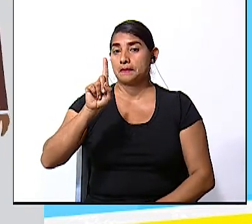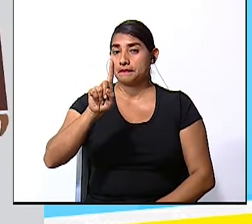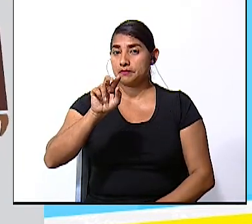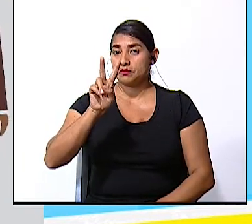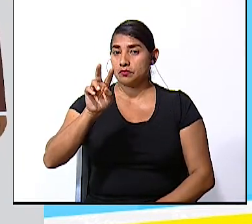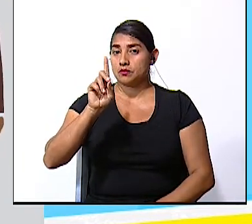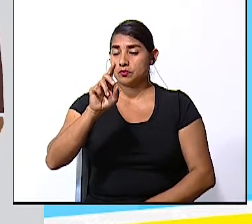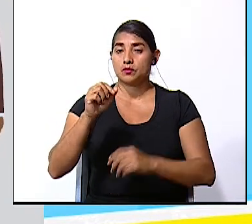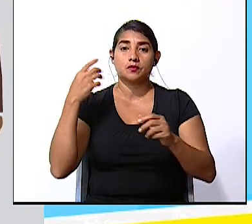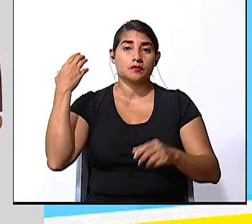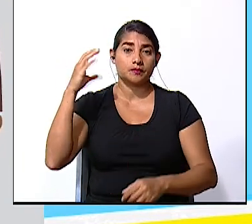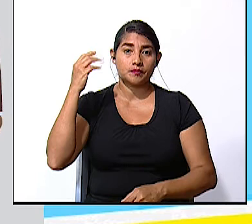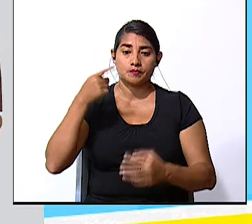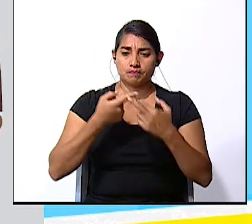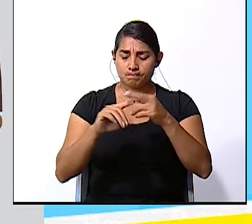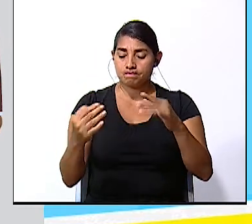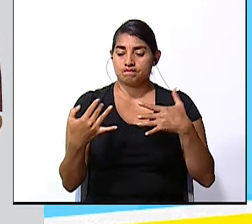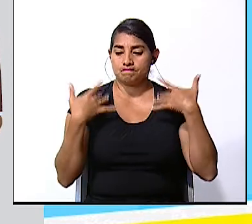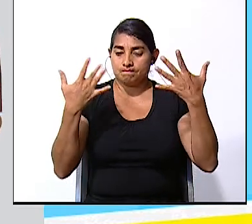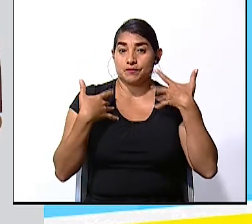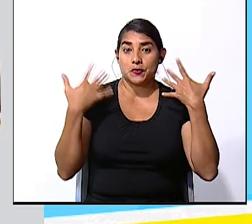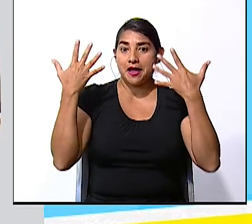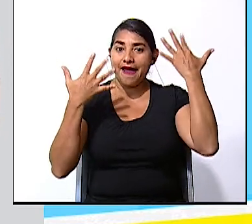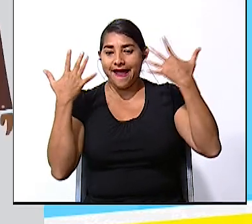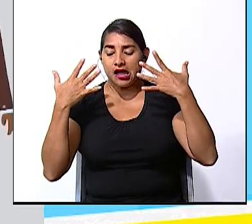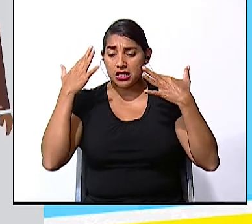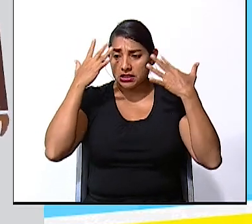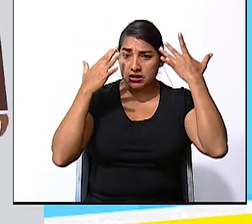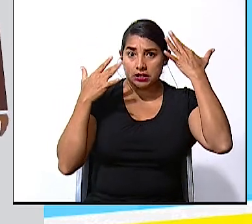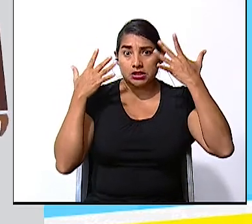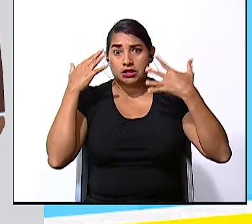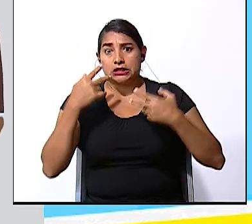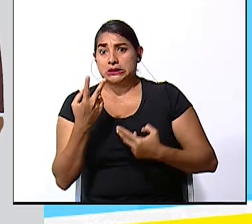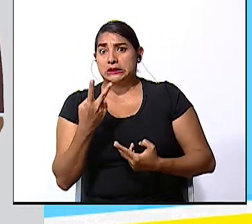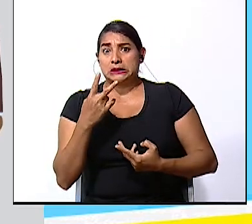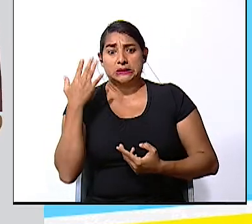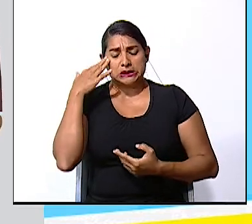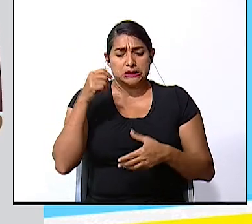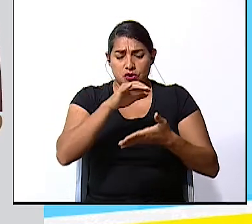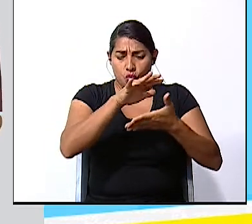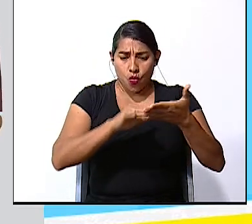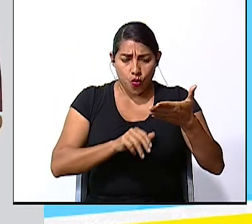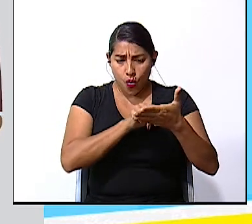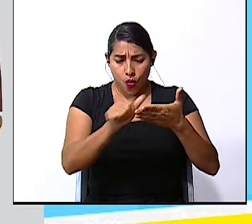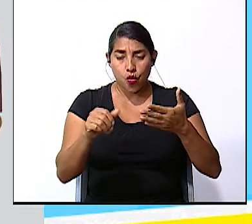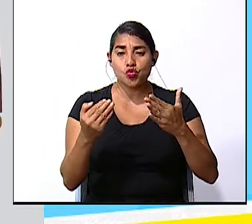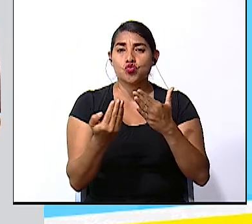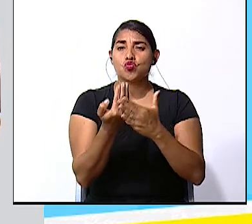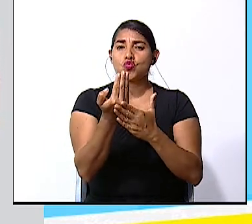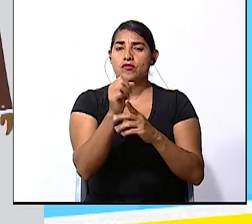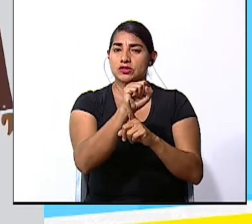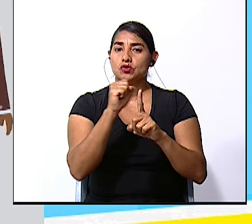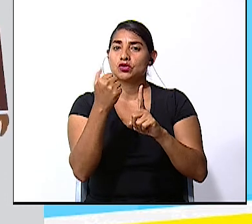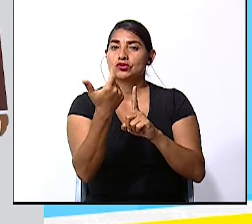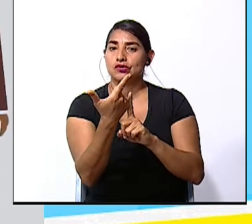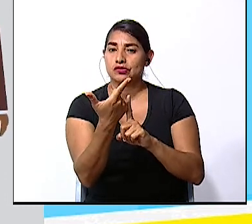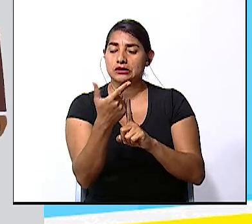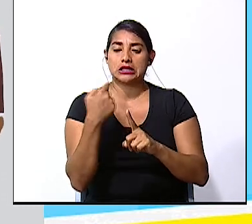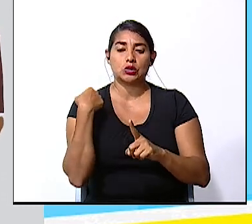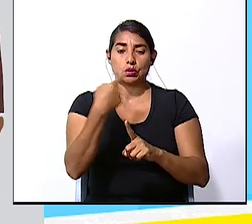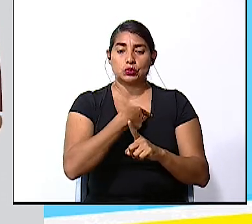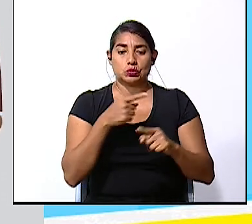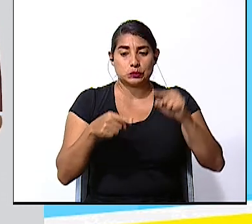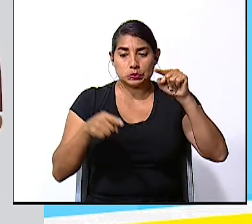1821 a Cartago, provocando alegría y desconcierto en los costarricenses, pues ella abre una nueva situación social que de una u otra